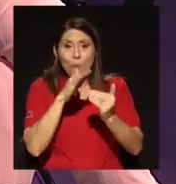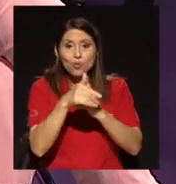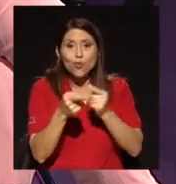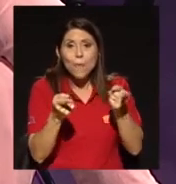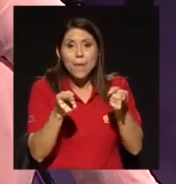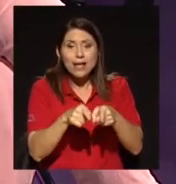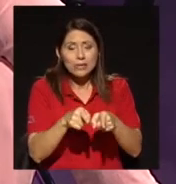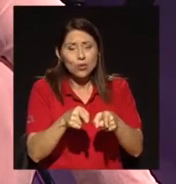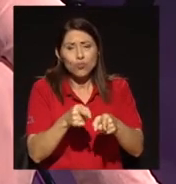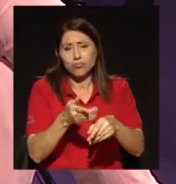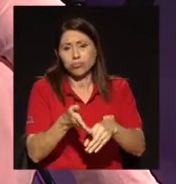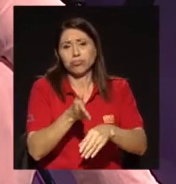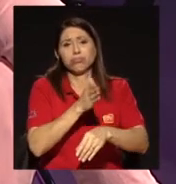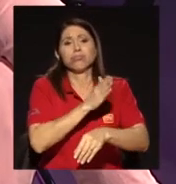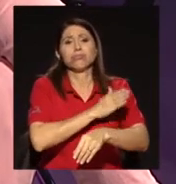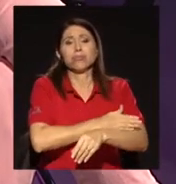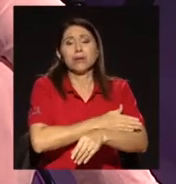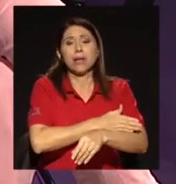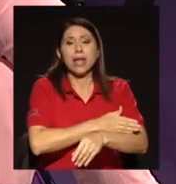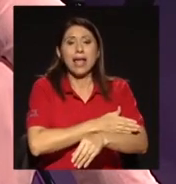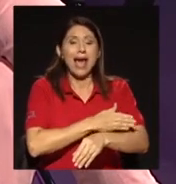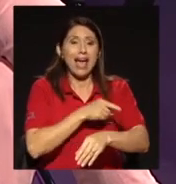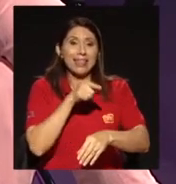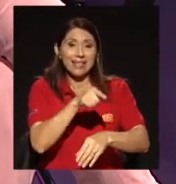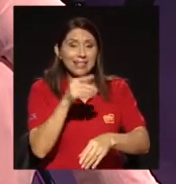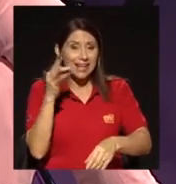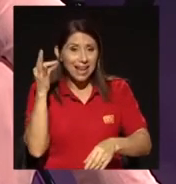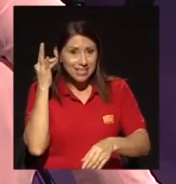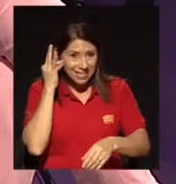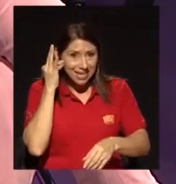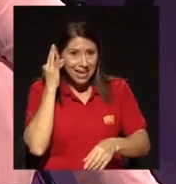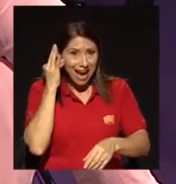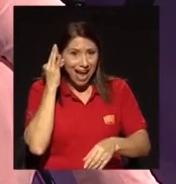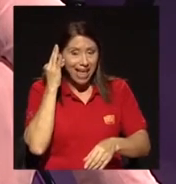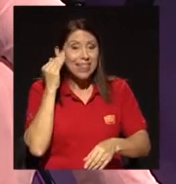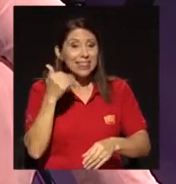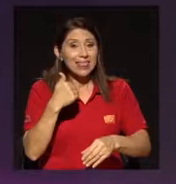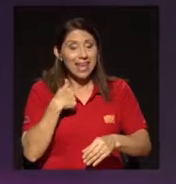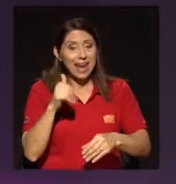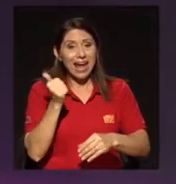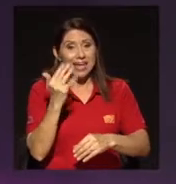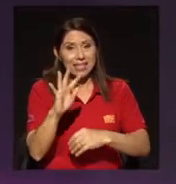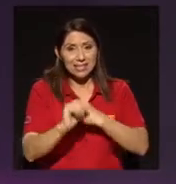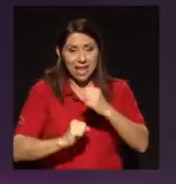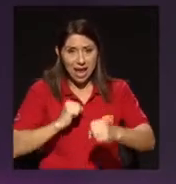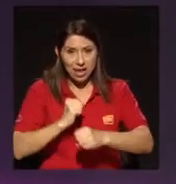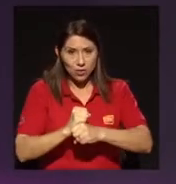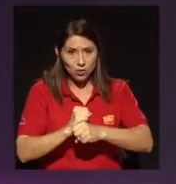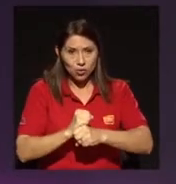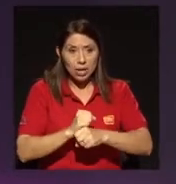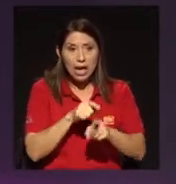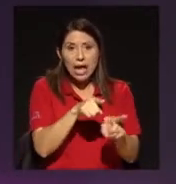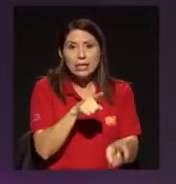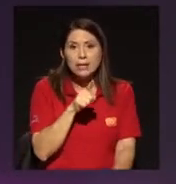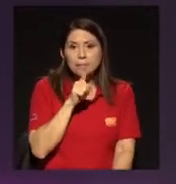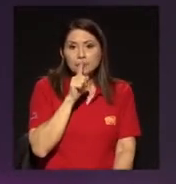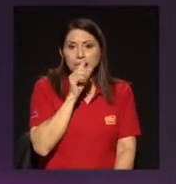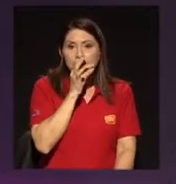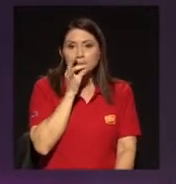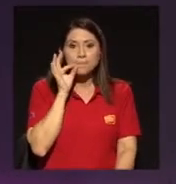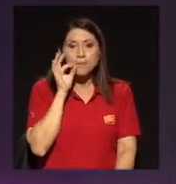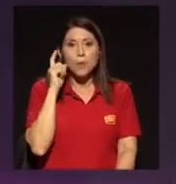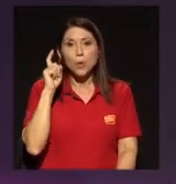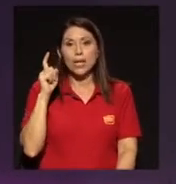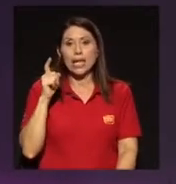que ahora, muchísimo antes de que la chica llegue a tener 15 años, ella ha guardado el silencio porque ha sido